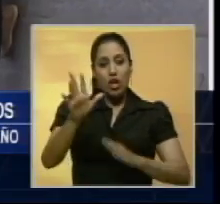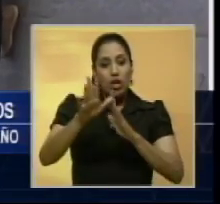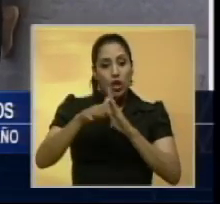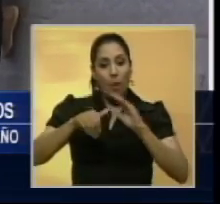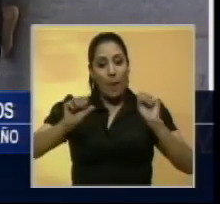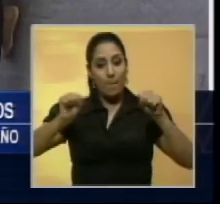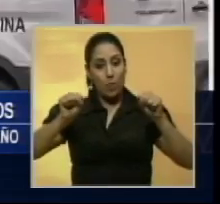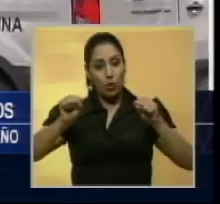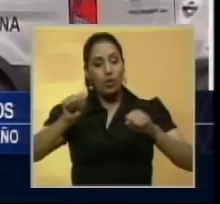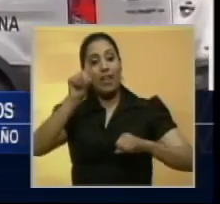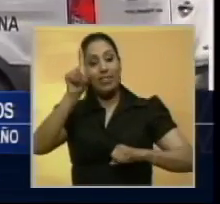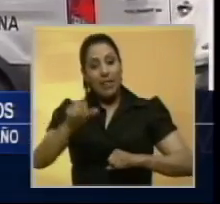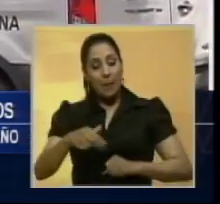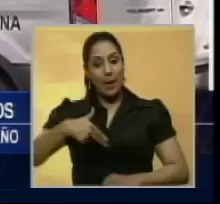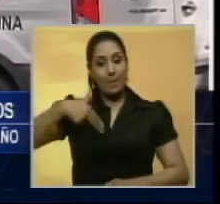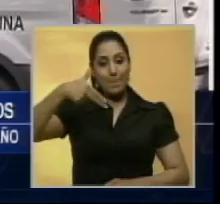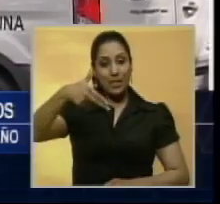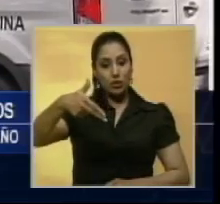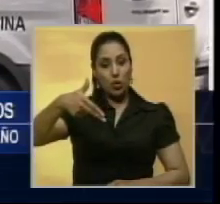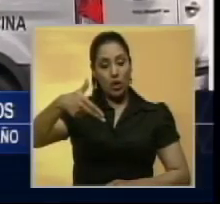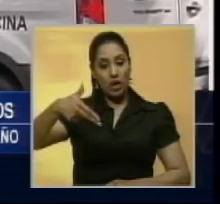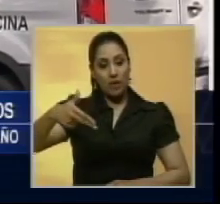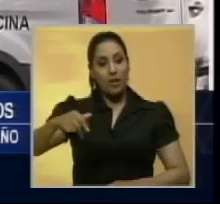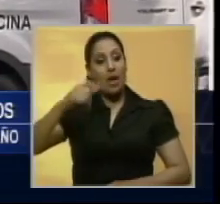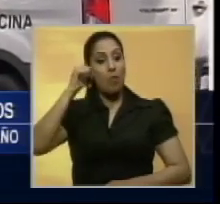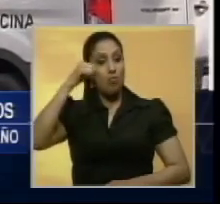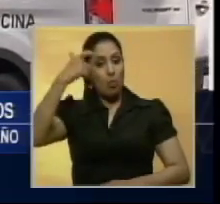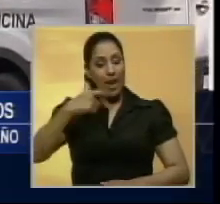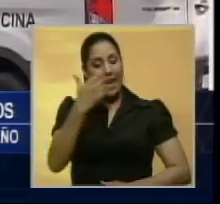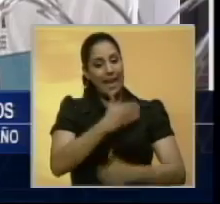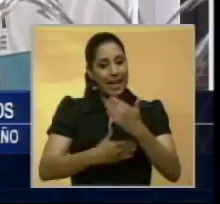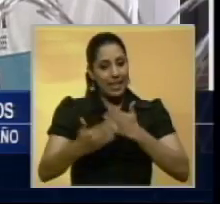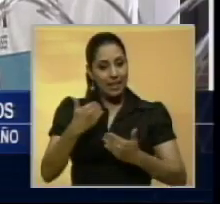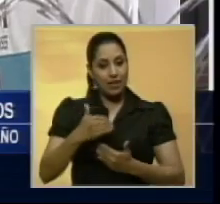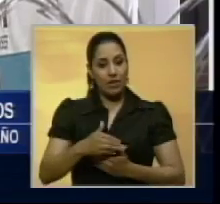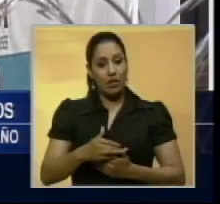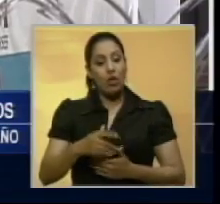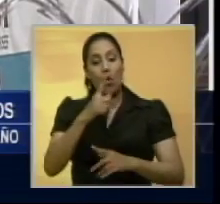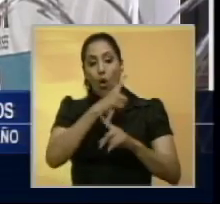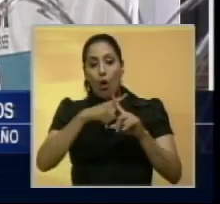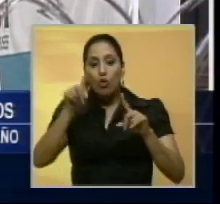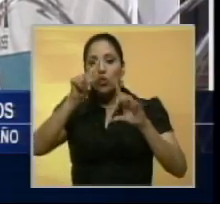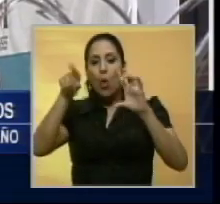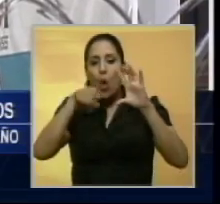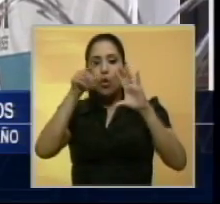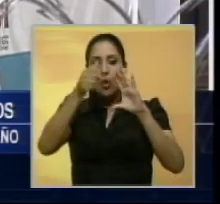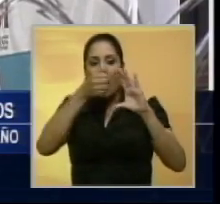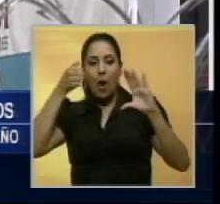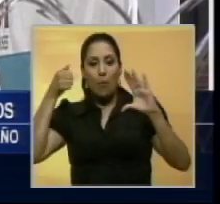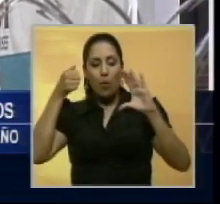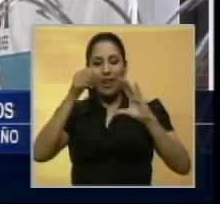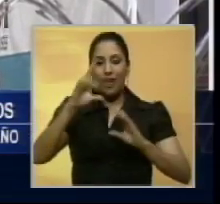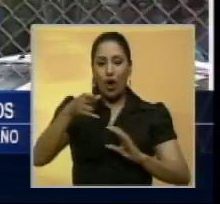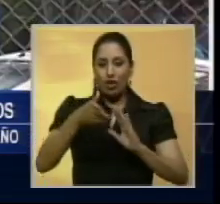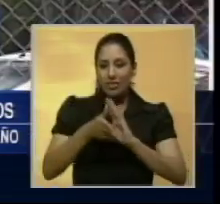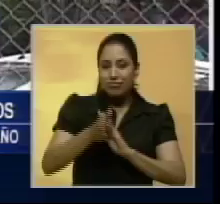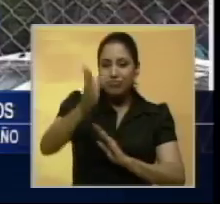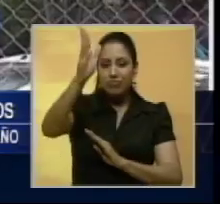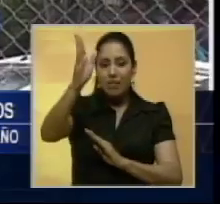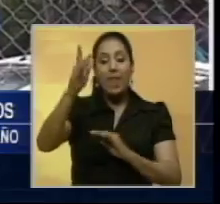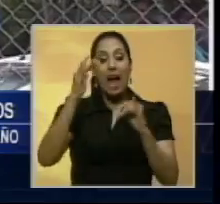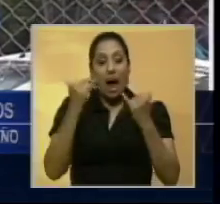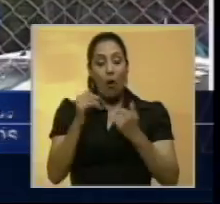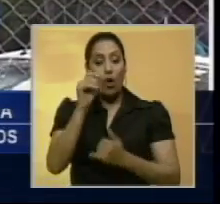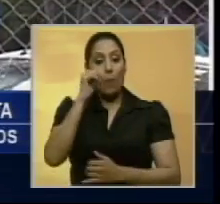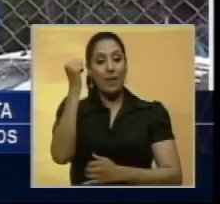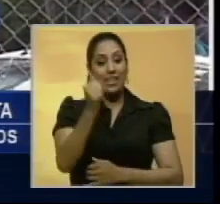robaron la motocicleta y un arma 9 milímetros. La mujer resultó herida. En Hoyo de la Puerta fue asesinado José Daniel Narváez, de 45